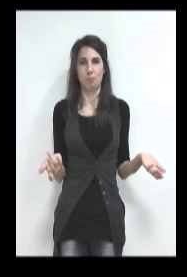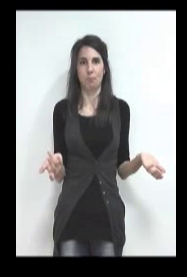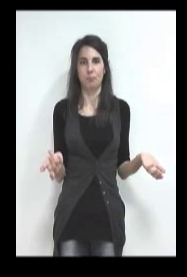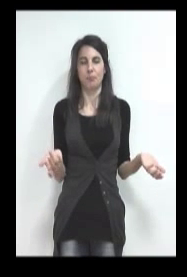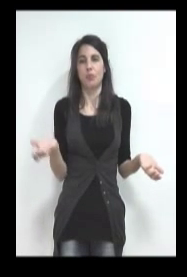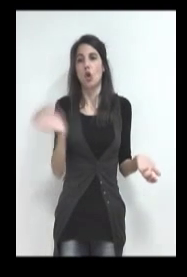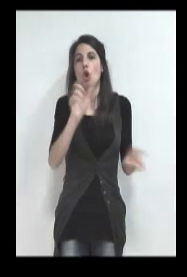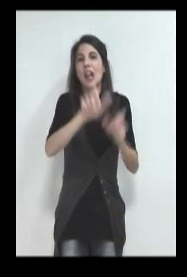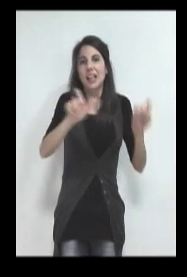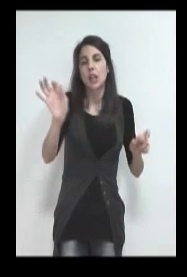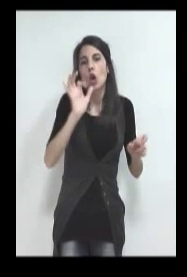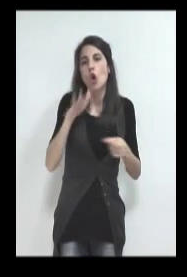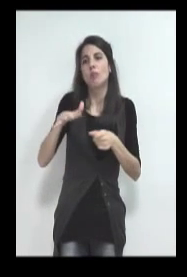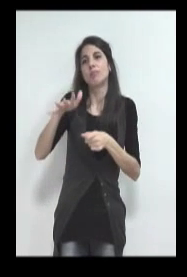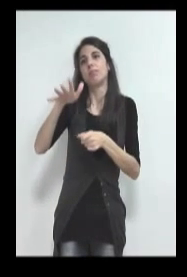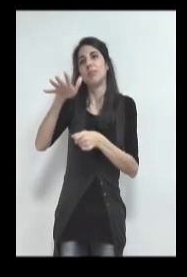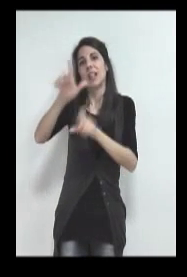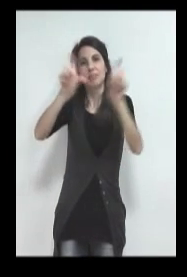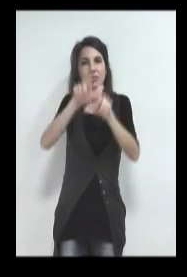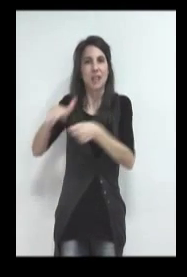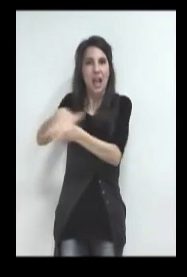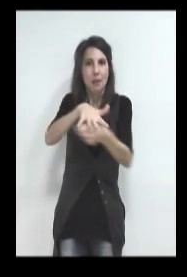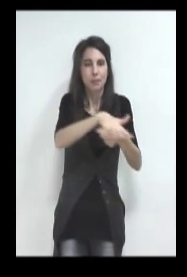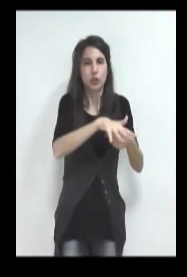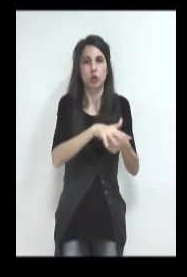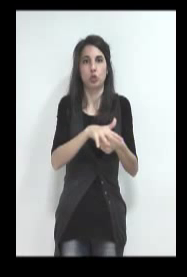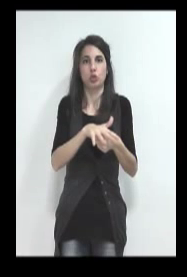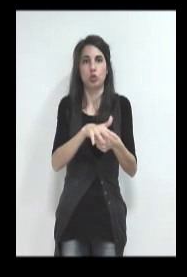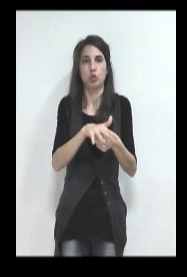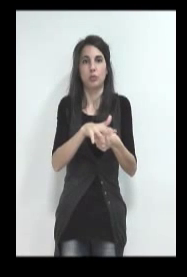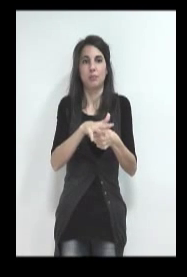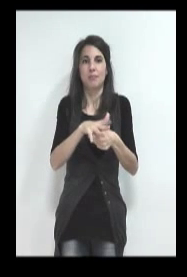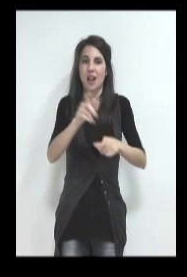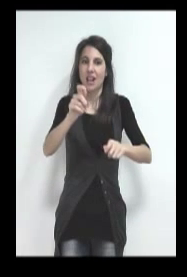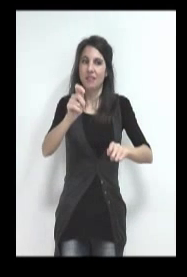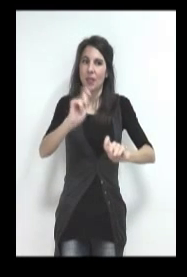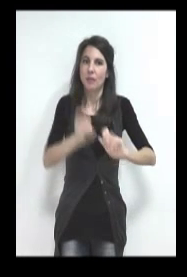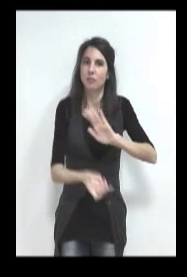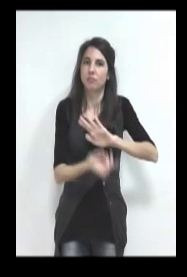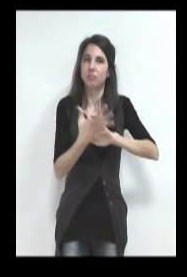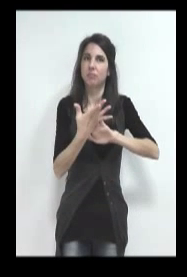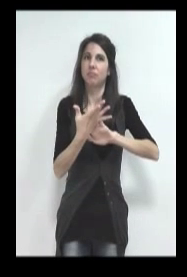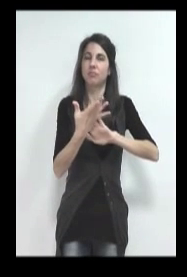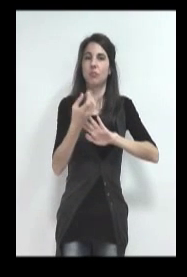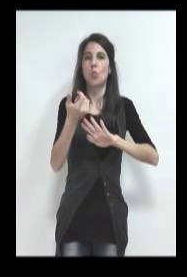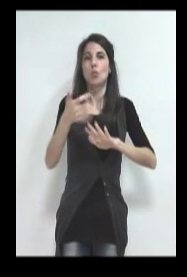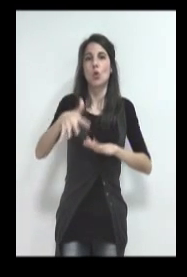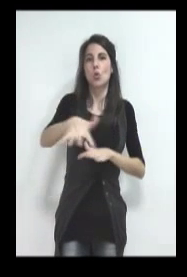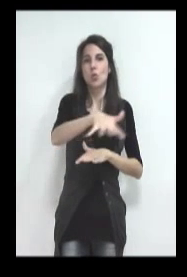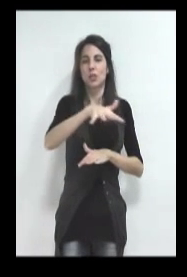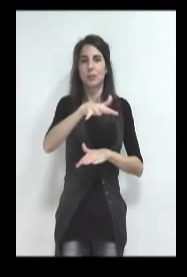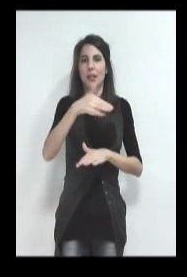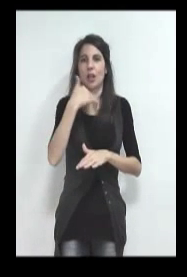de distintos ámbitos que generen un espacio que finalmente no sea un bluff, sino que